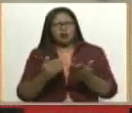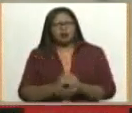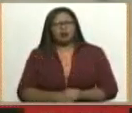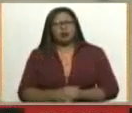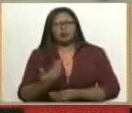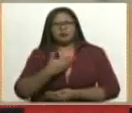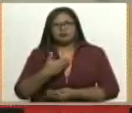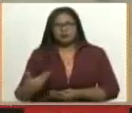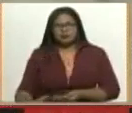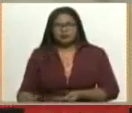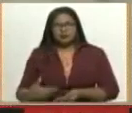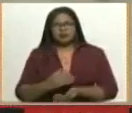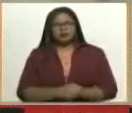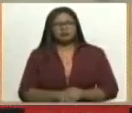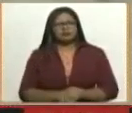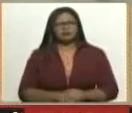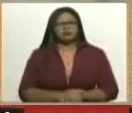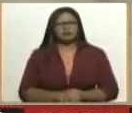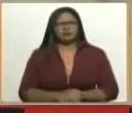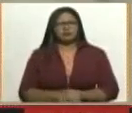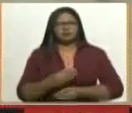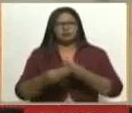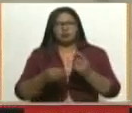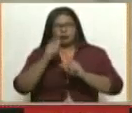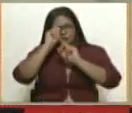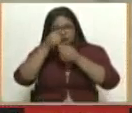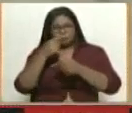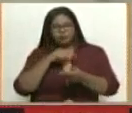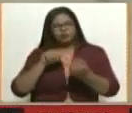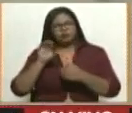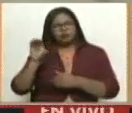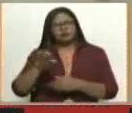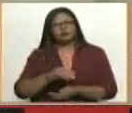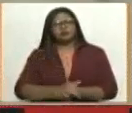presidencial. Como es del conocimiento del país,